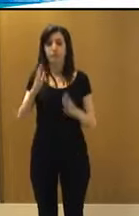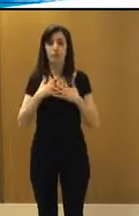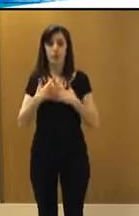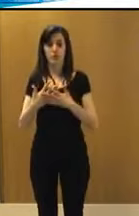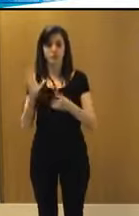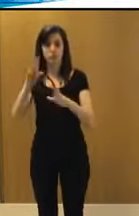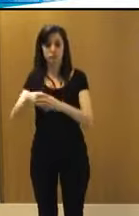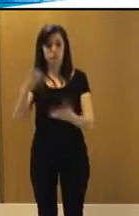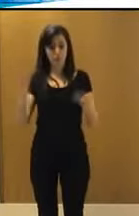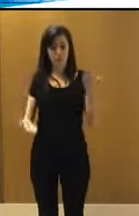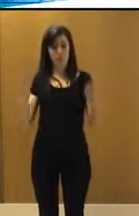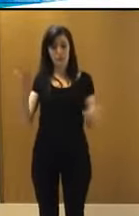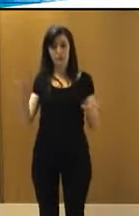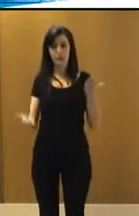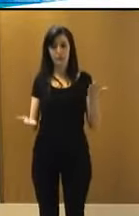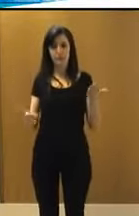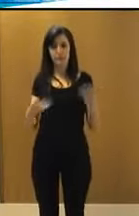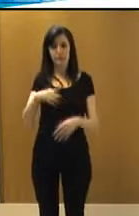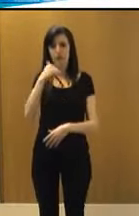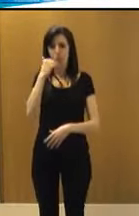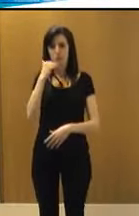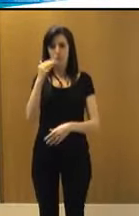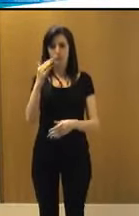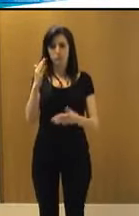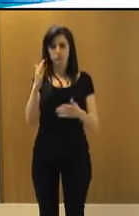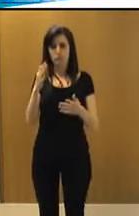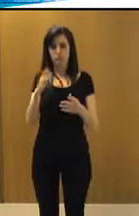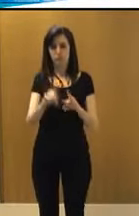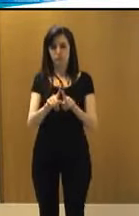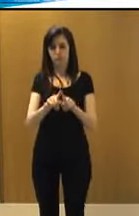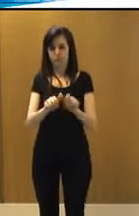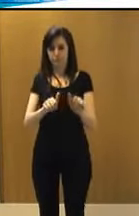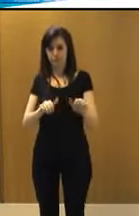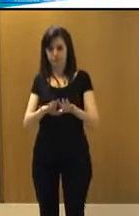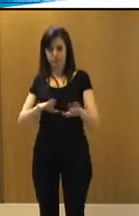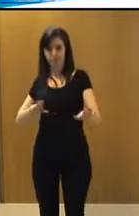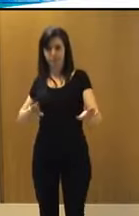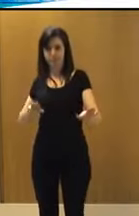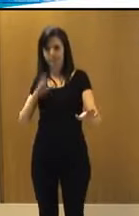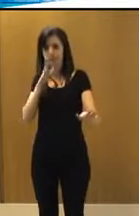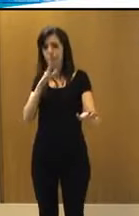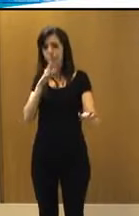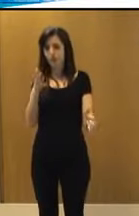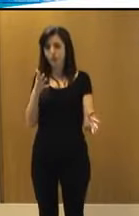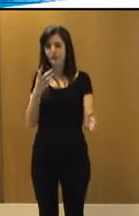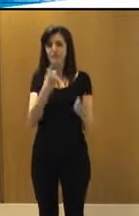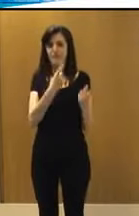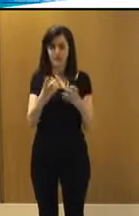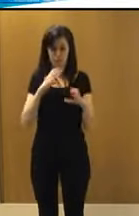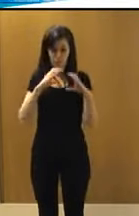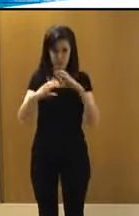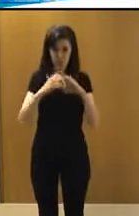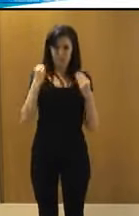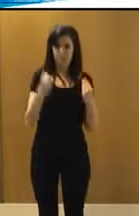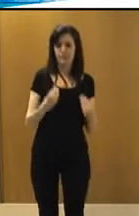el voluntariado, que entendemos que a lo mejor hay un pequeño desfase porque hay un desfase debido a una falta de